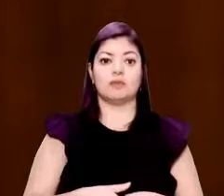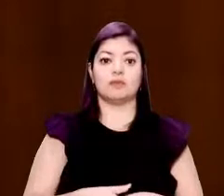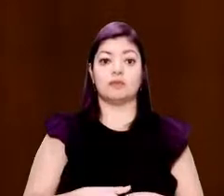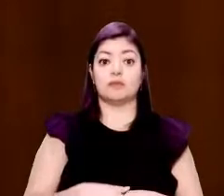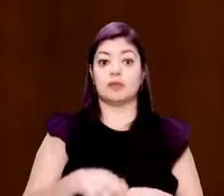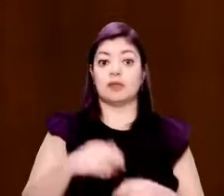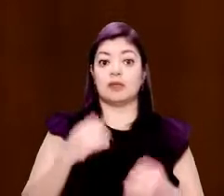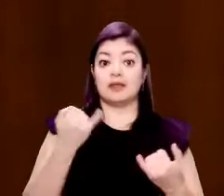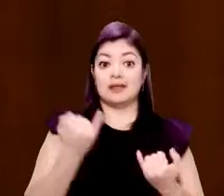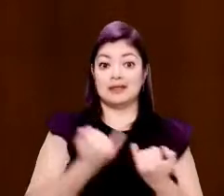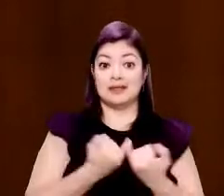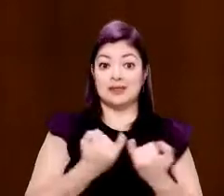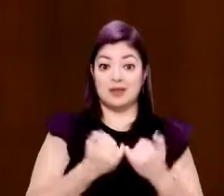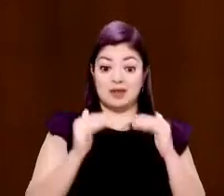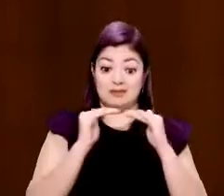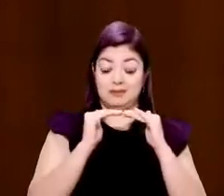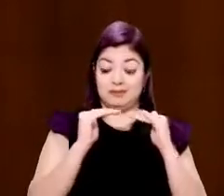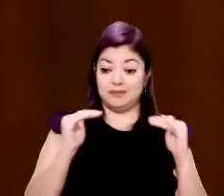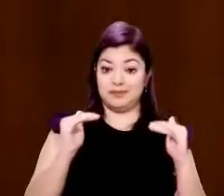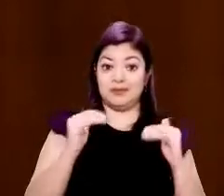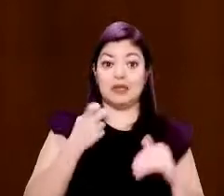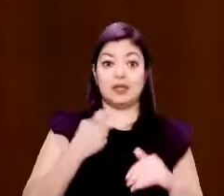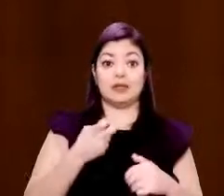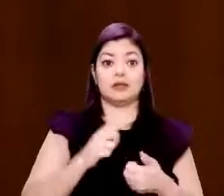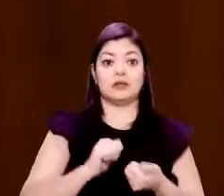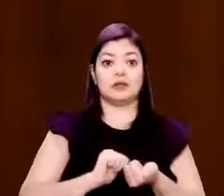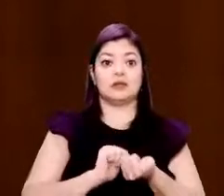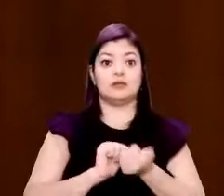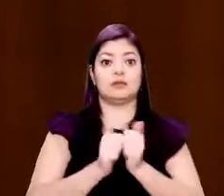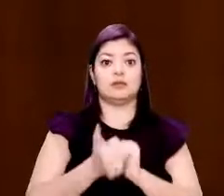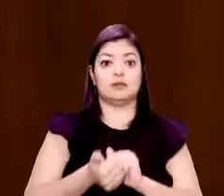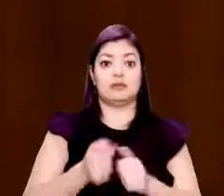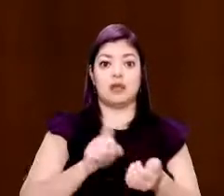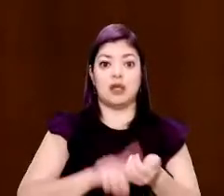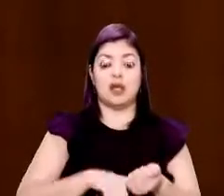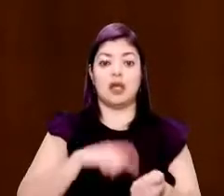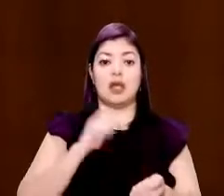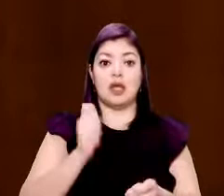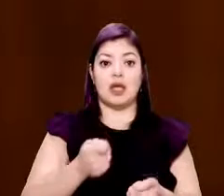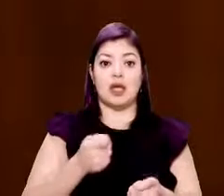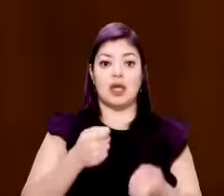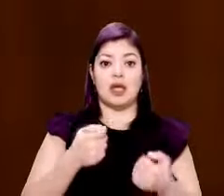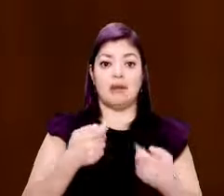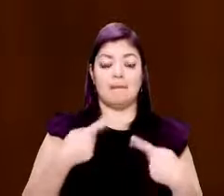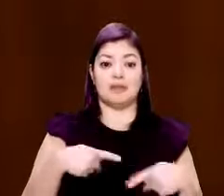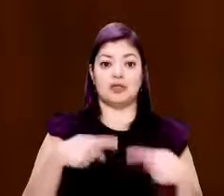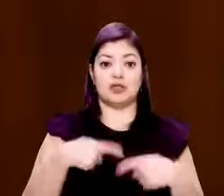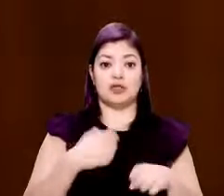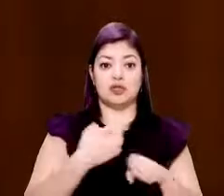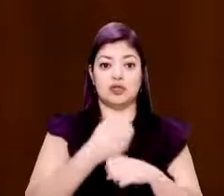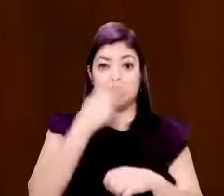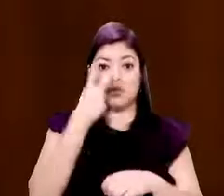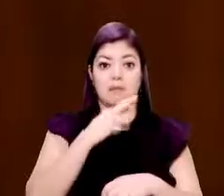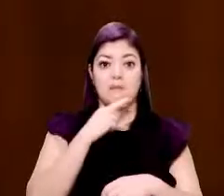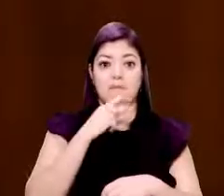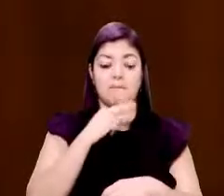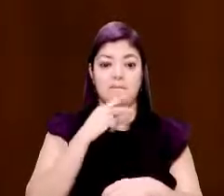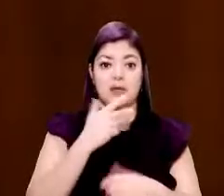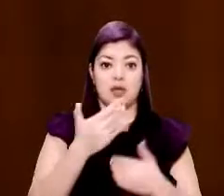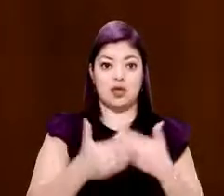expedita y equitativa, permitirá que las condiciones integrales de la vida de los mexiquenses mejoren. En ese